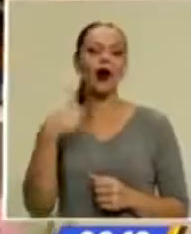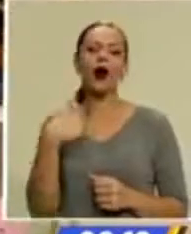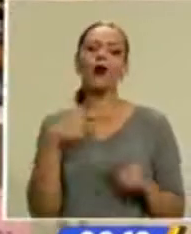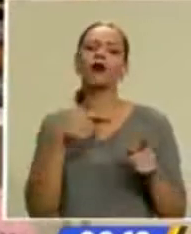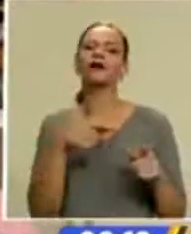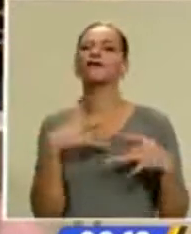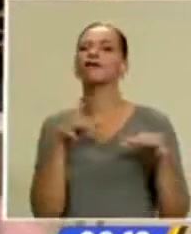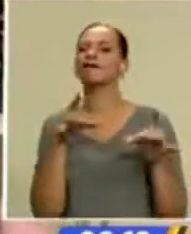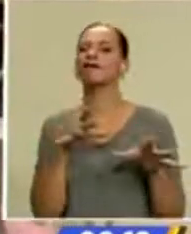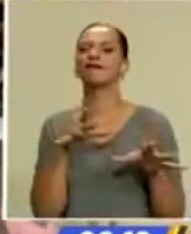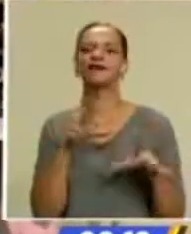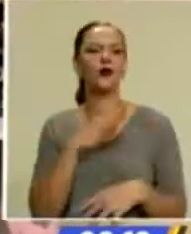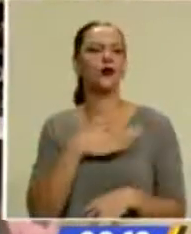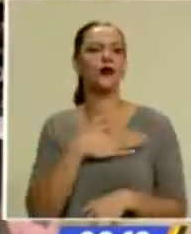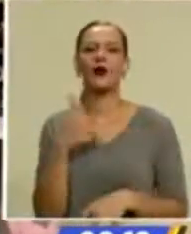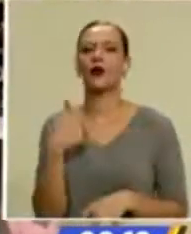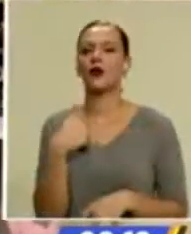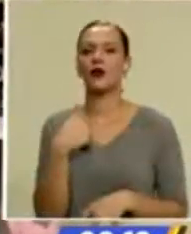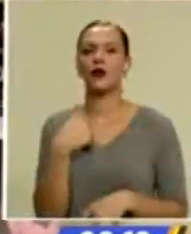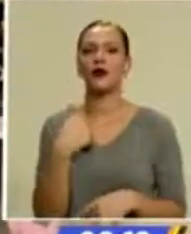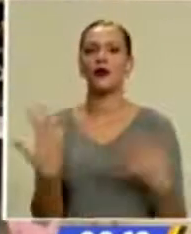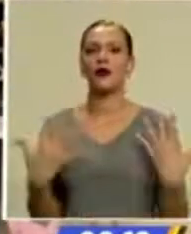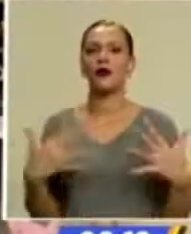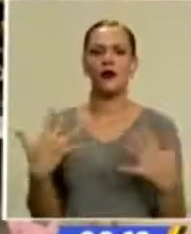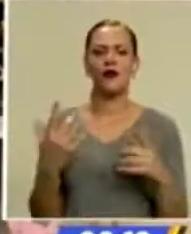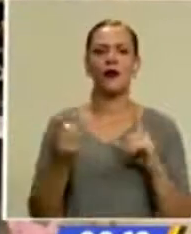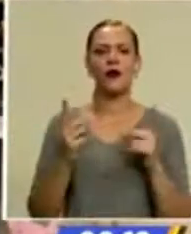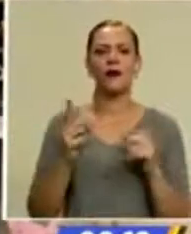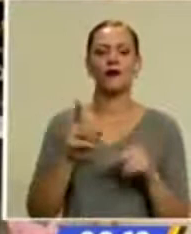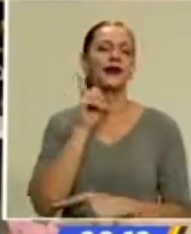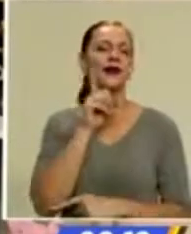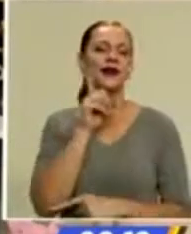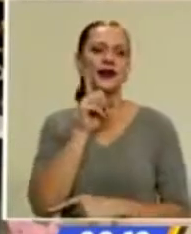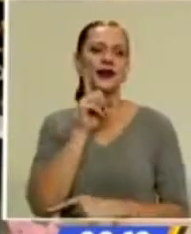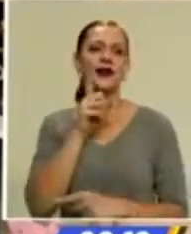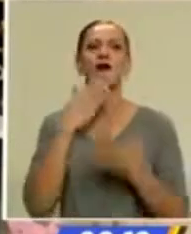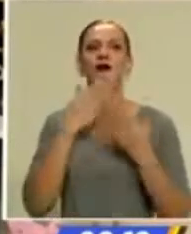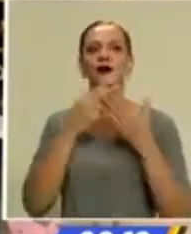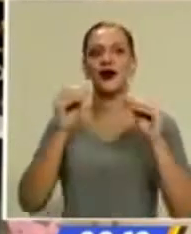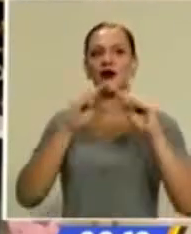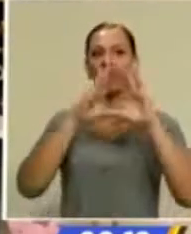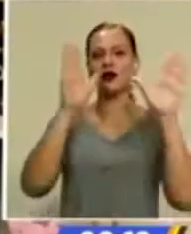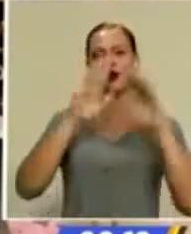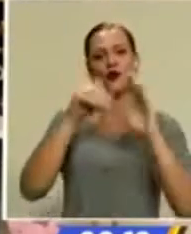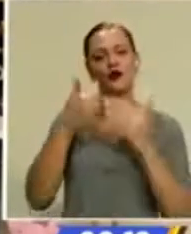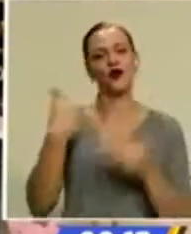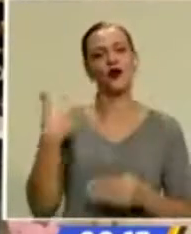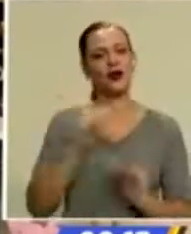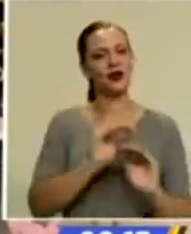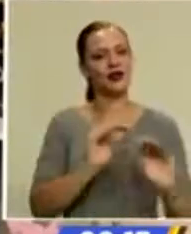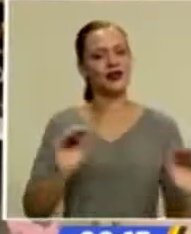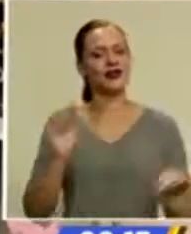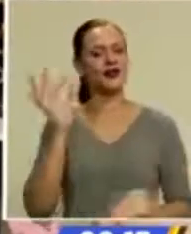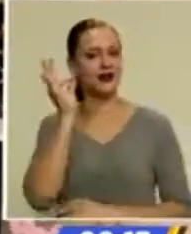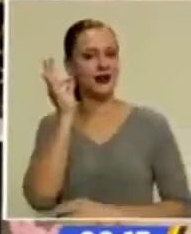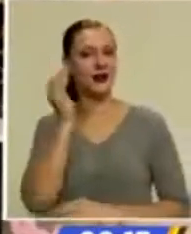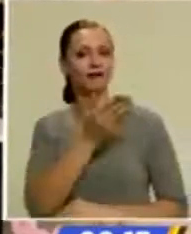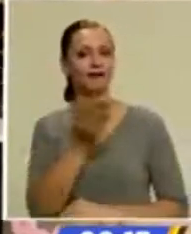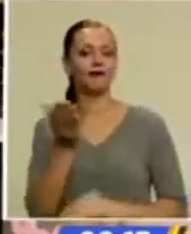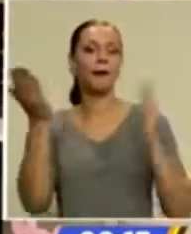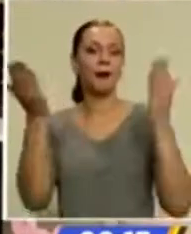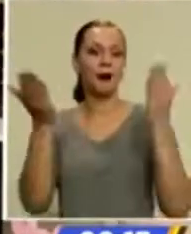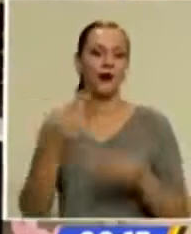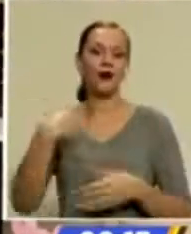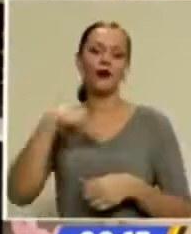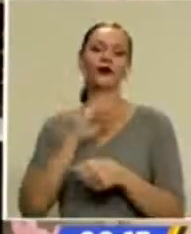yo odio. Odio. Santo Dios. No, bueno, no lo odio. Buenos no me gusta. Días a todos los niños y las niñas. Bienvenidos a